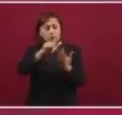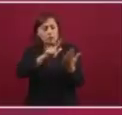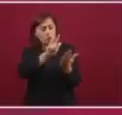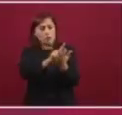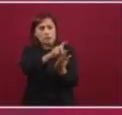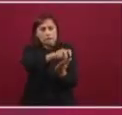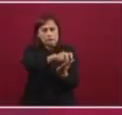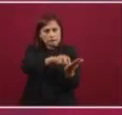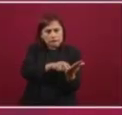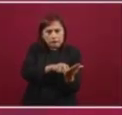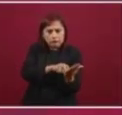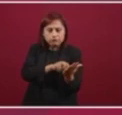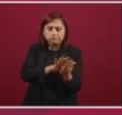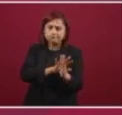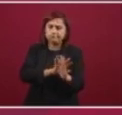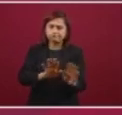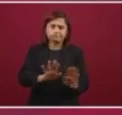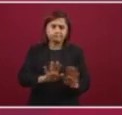sea,